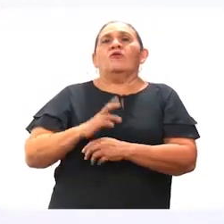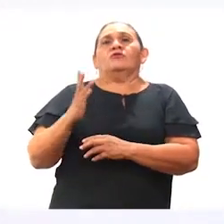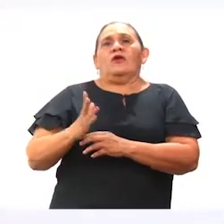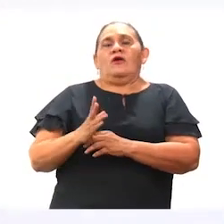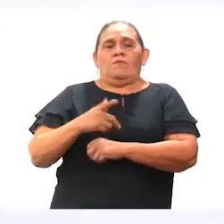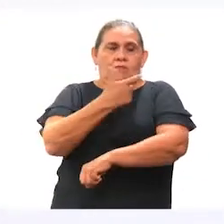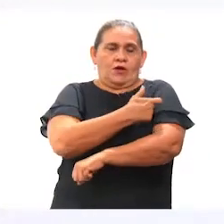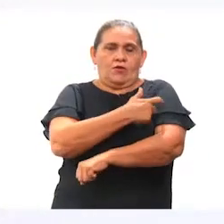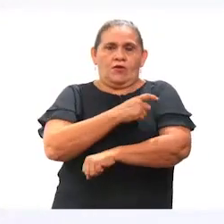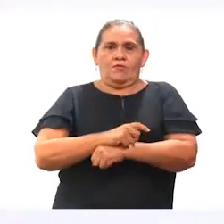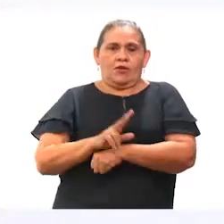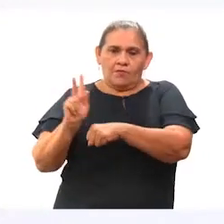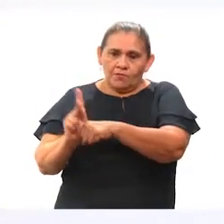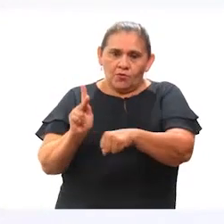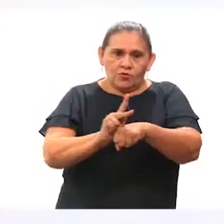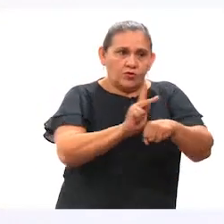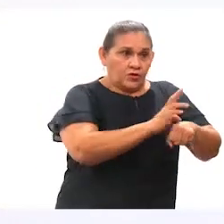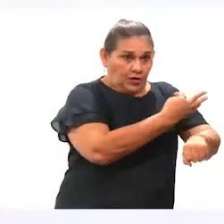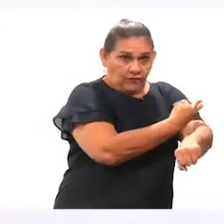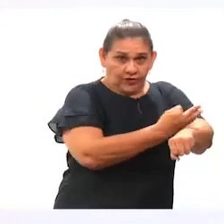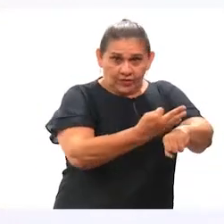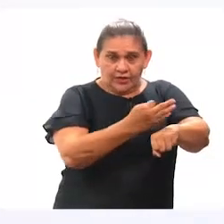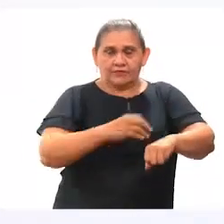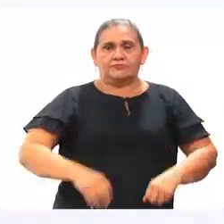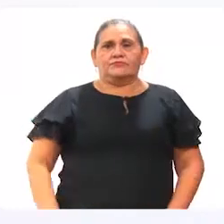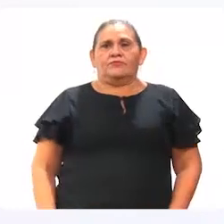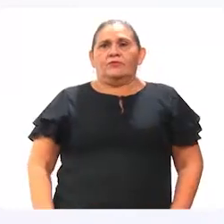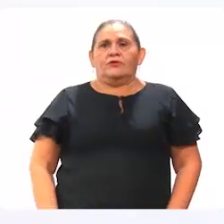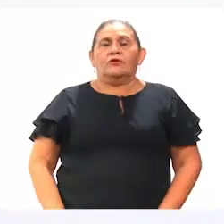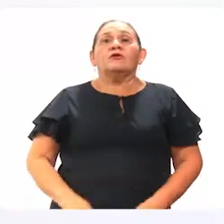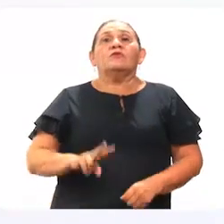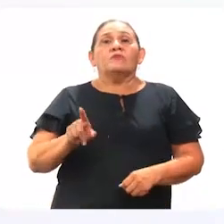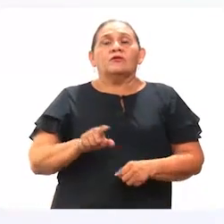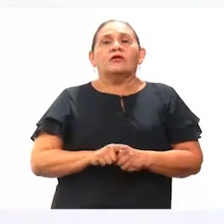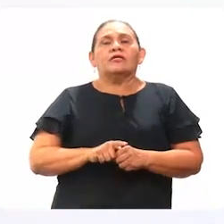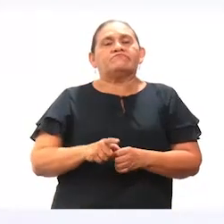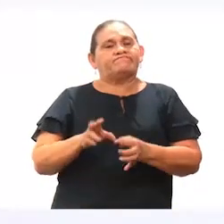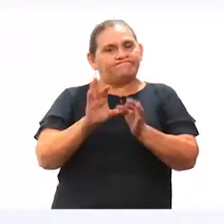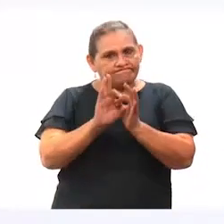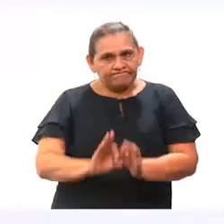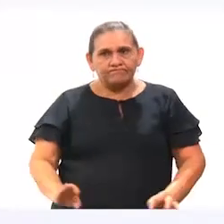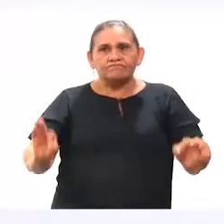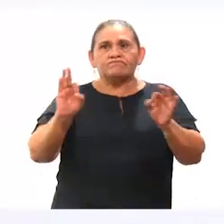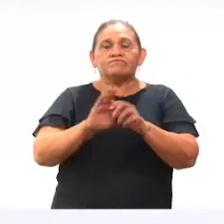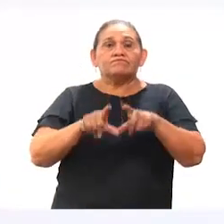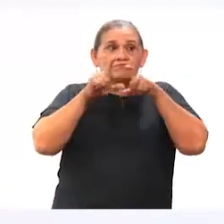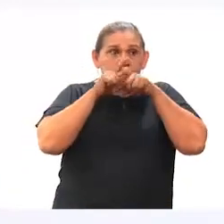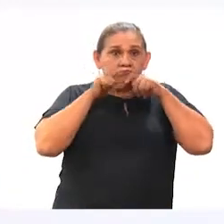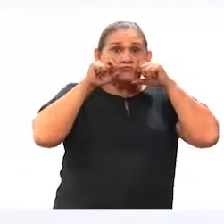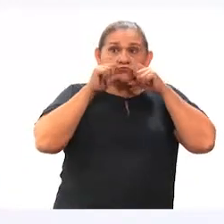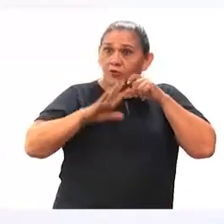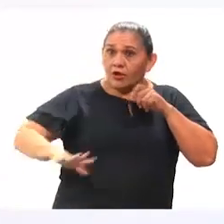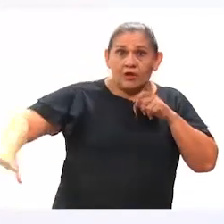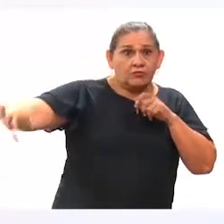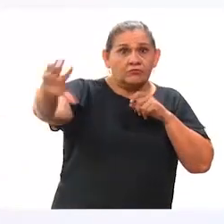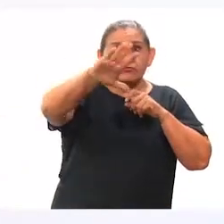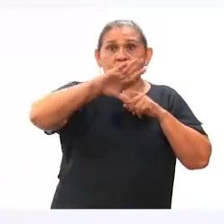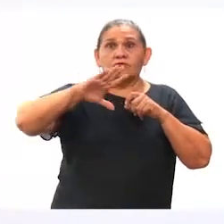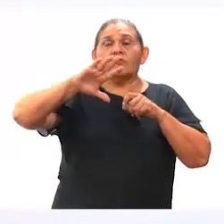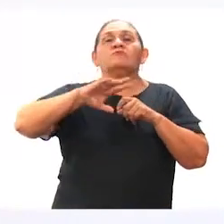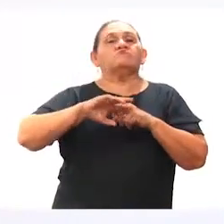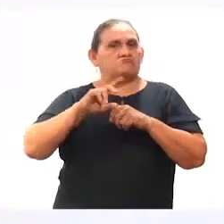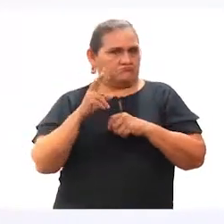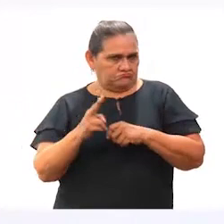proteger nuestra salud y la de nuestras familias. Se reitera el uso obligatorio de cubrebocas para toda la población, incluso